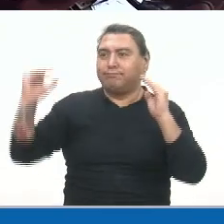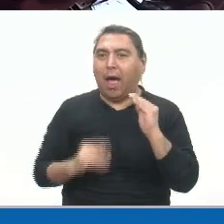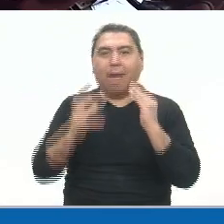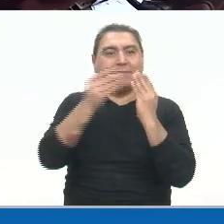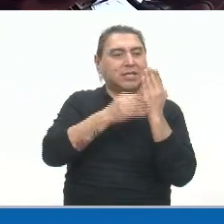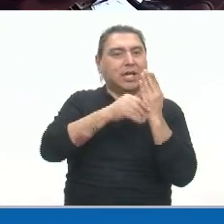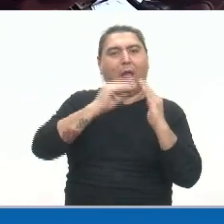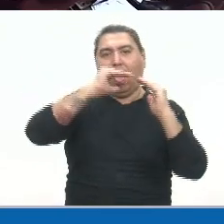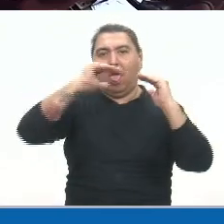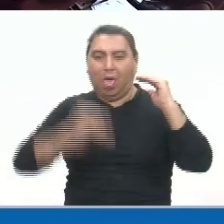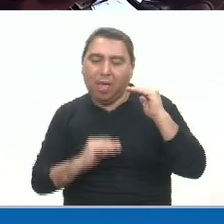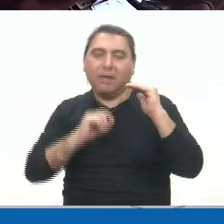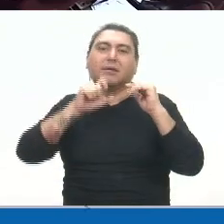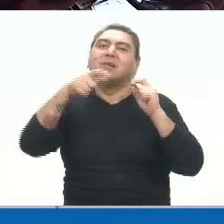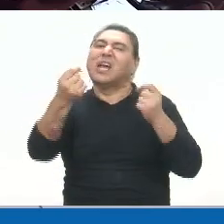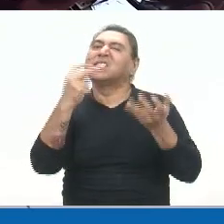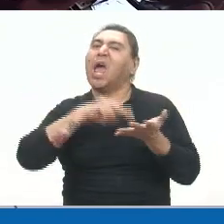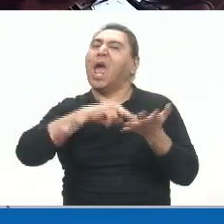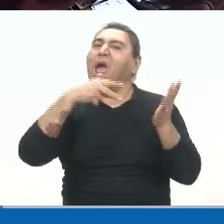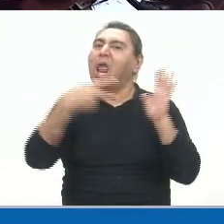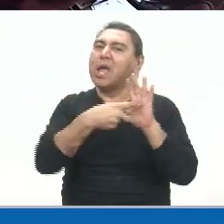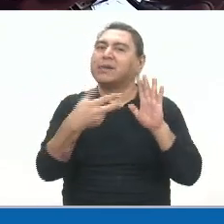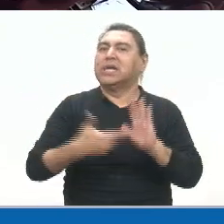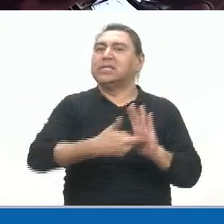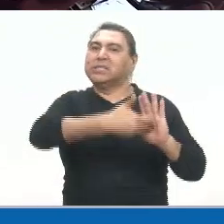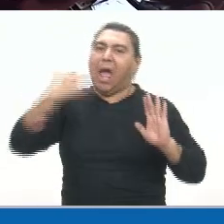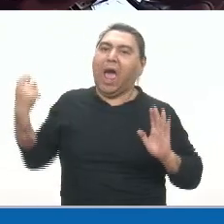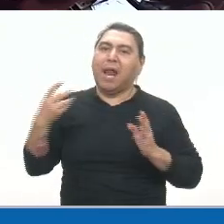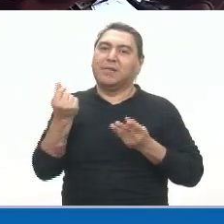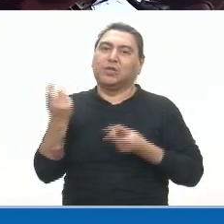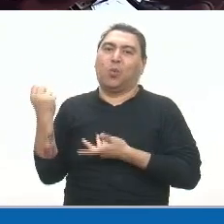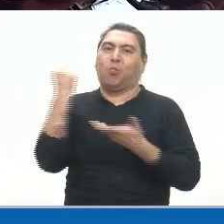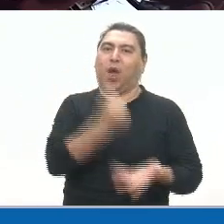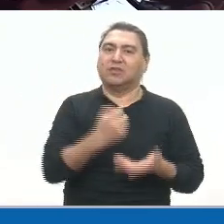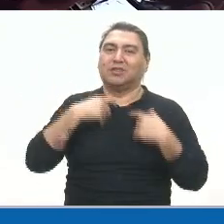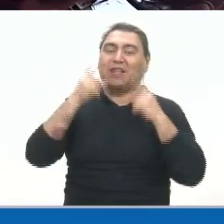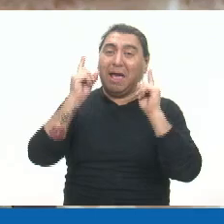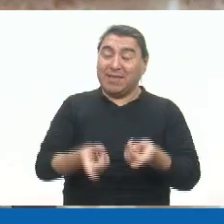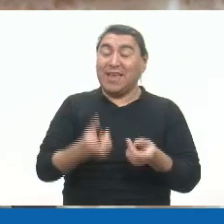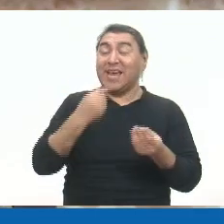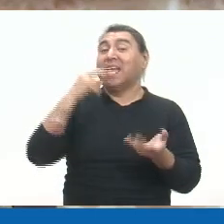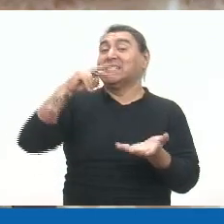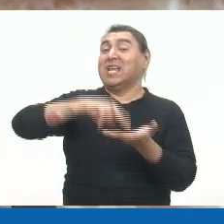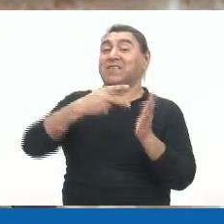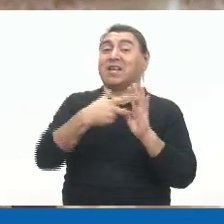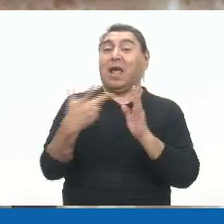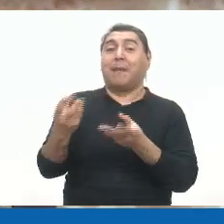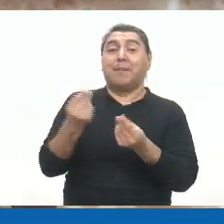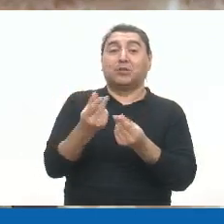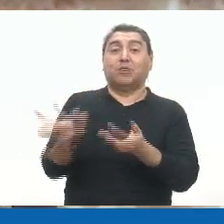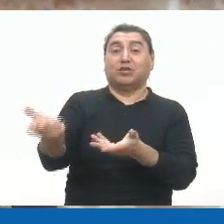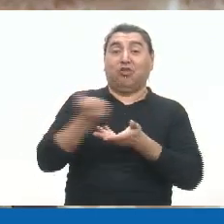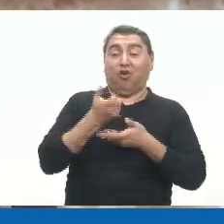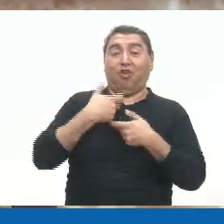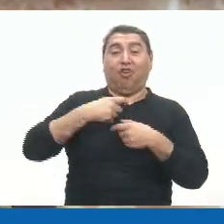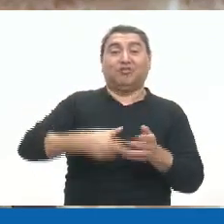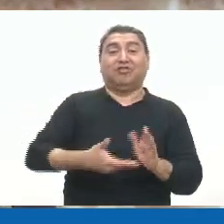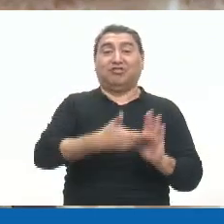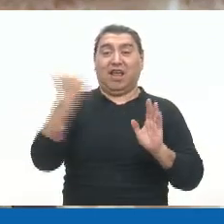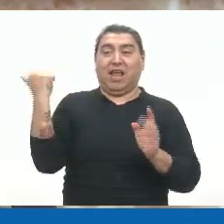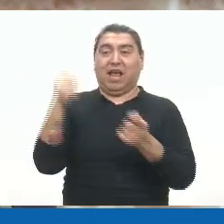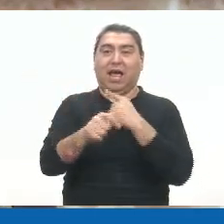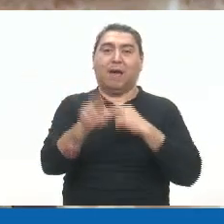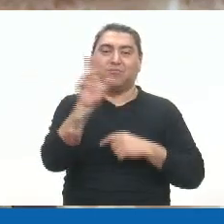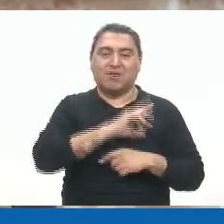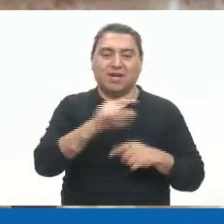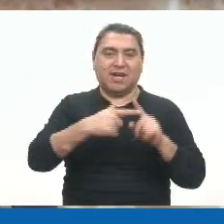ministerio también significa sacarle presupuesto O sea que nos sacan el presupuesto a las mujeres a los